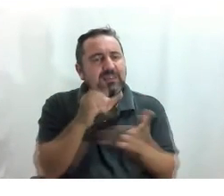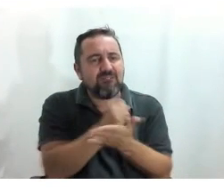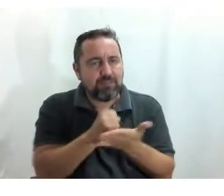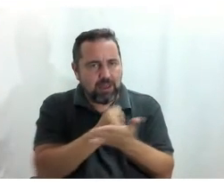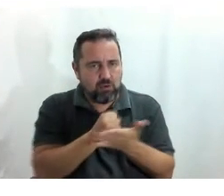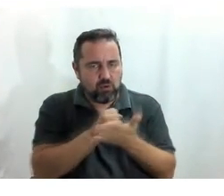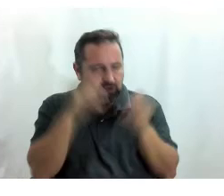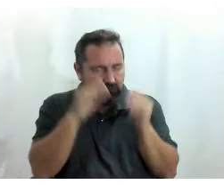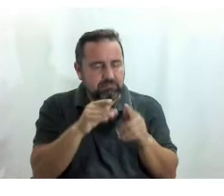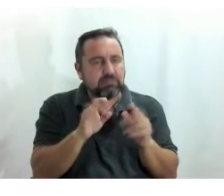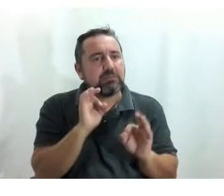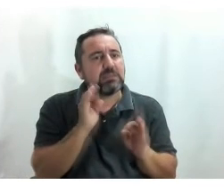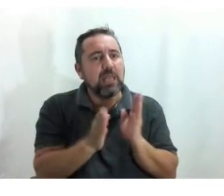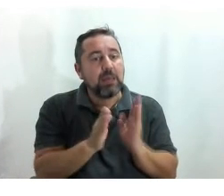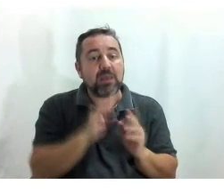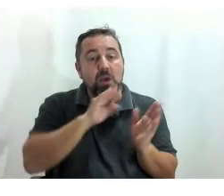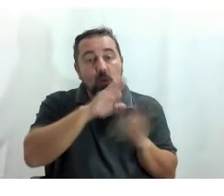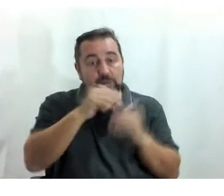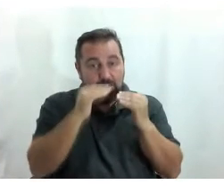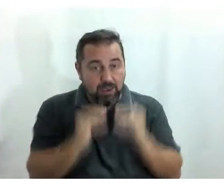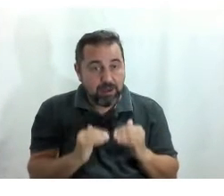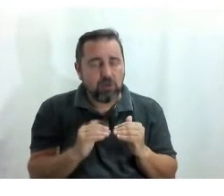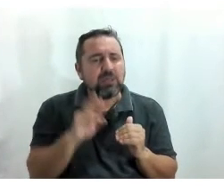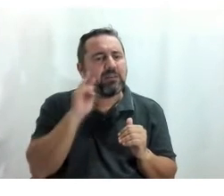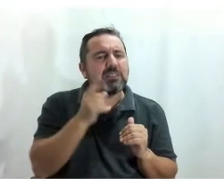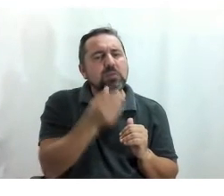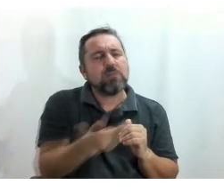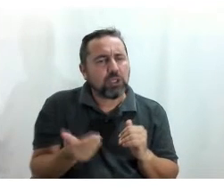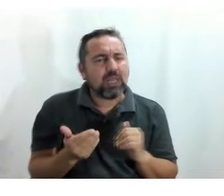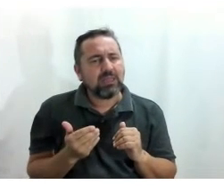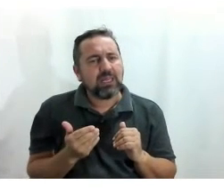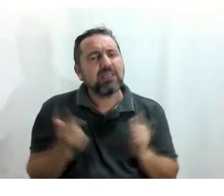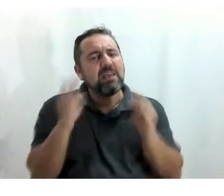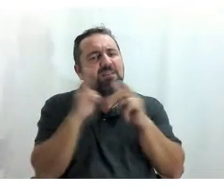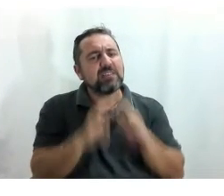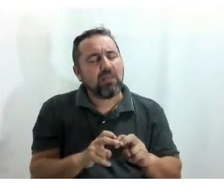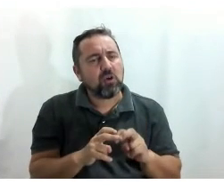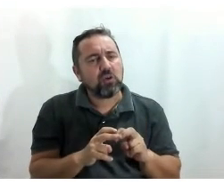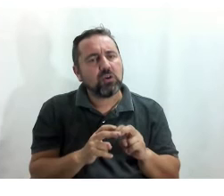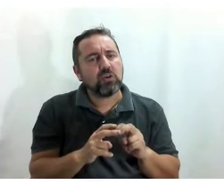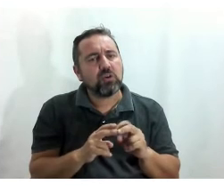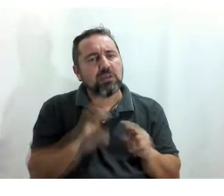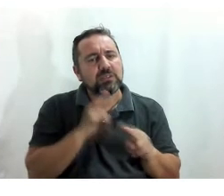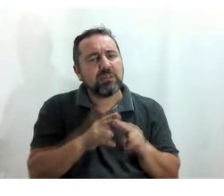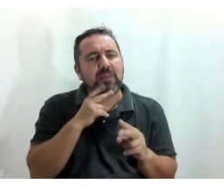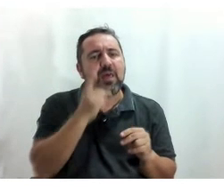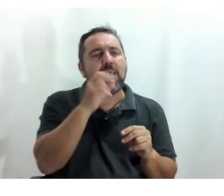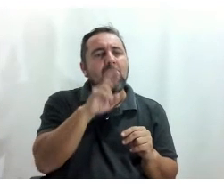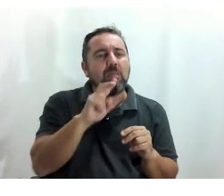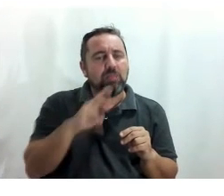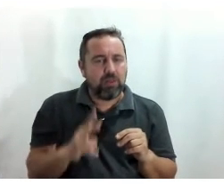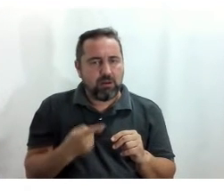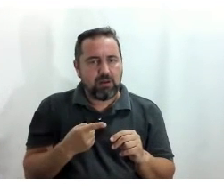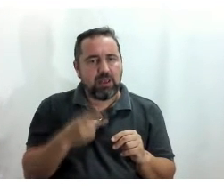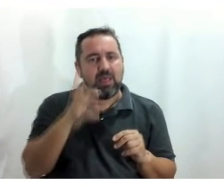farmacológica. Y por último, os he puesto en la parte de abajo, que también es muy importante, la investigación en el drug delivery, lo que llamamos